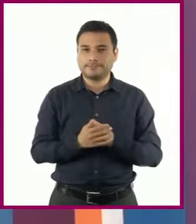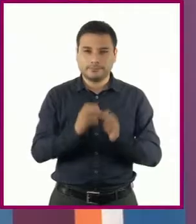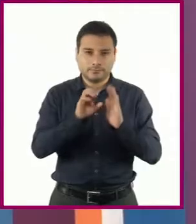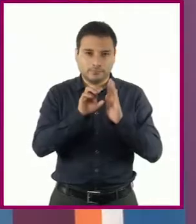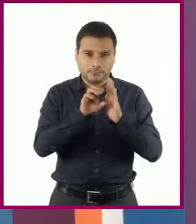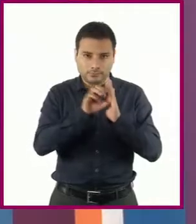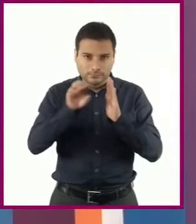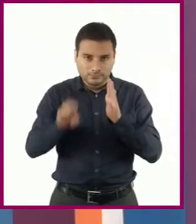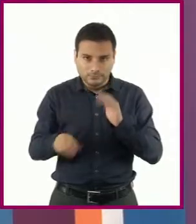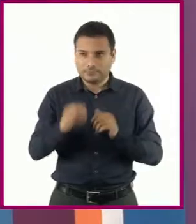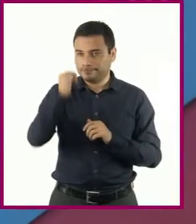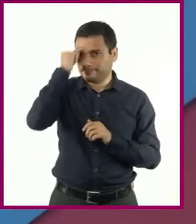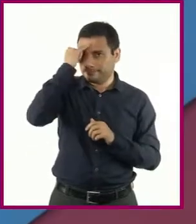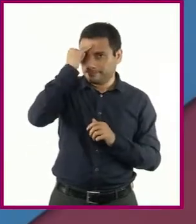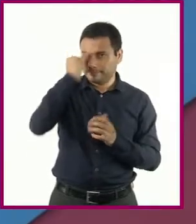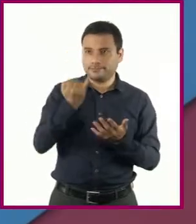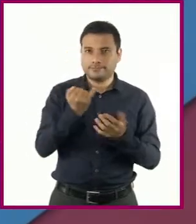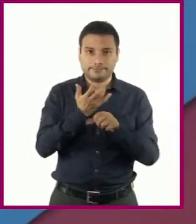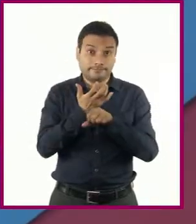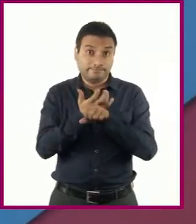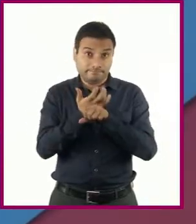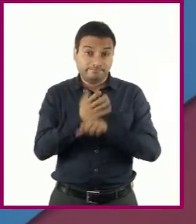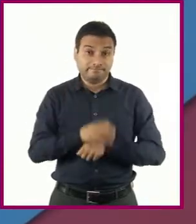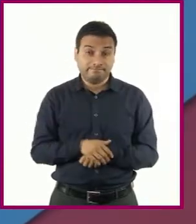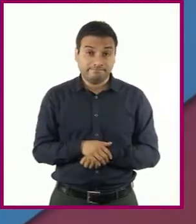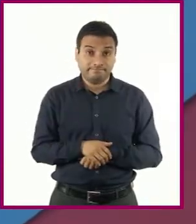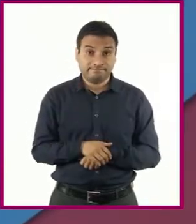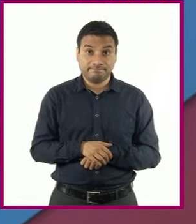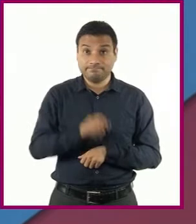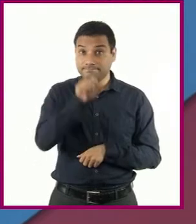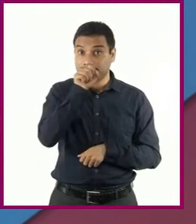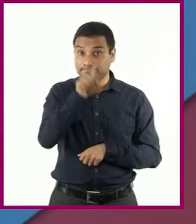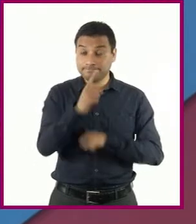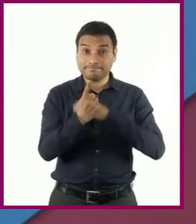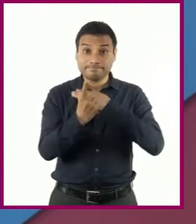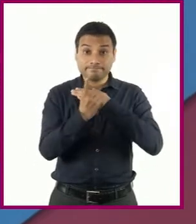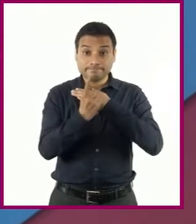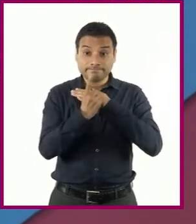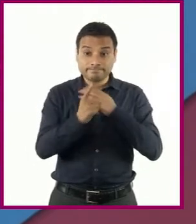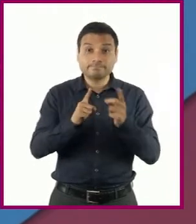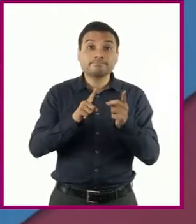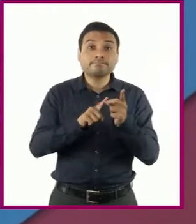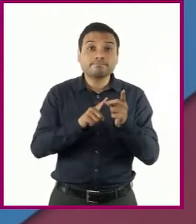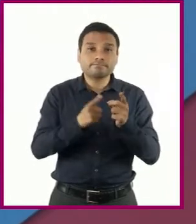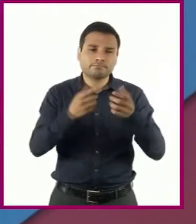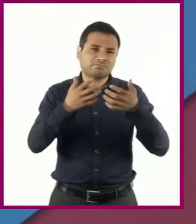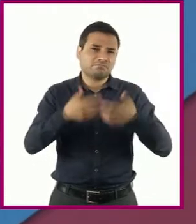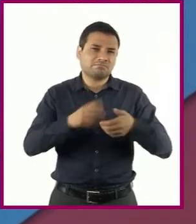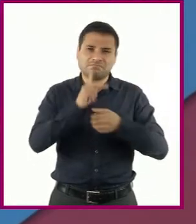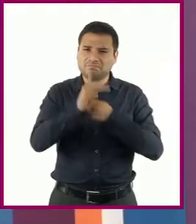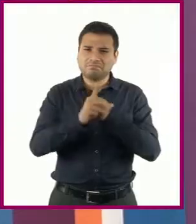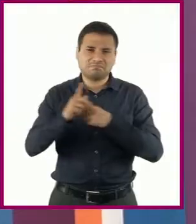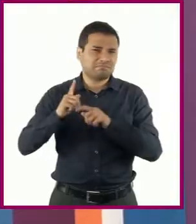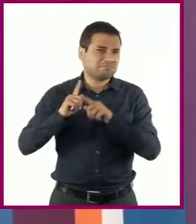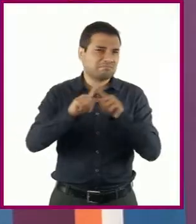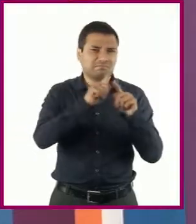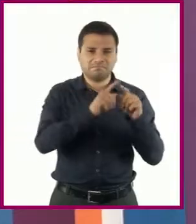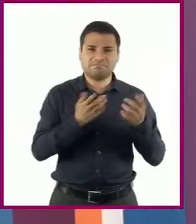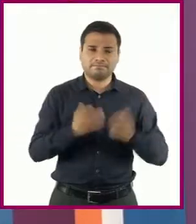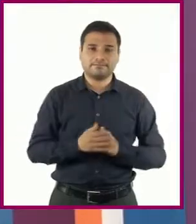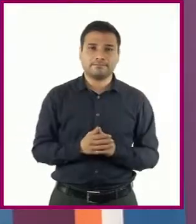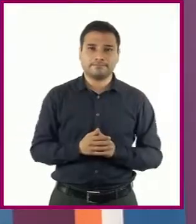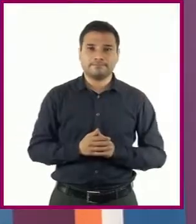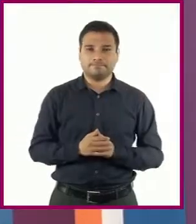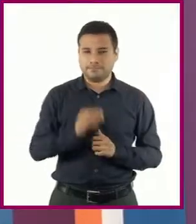ejemplo, de India y Estados Unidos de América, y sus clientes son empresas de diversos países del mundo. Como